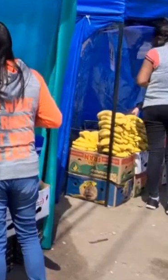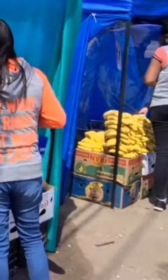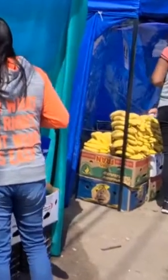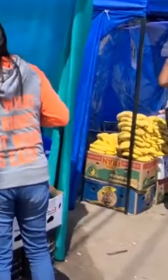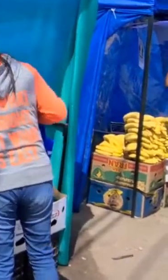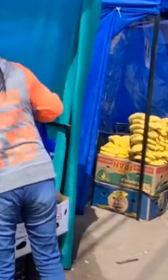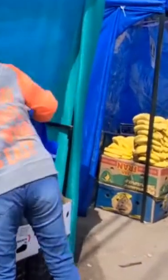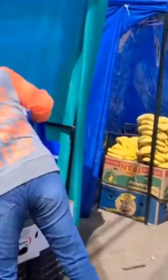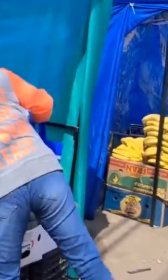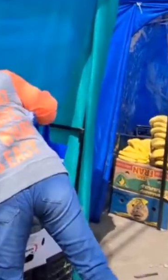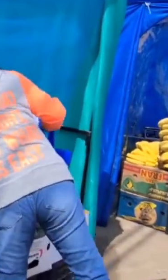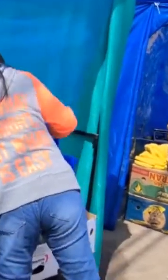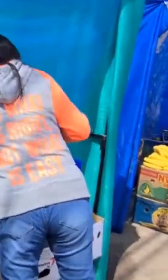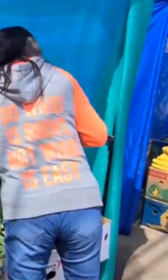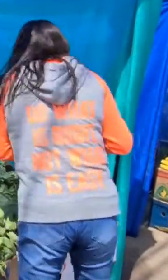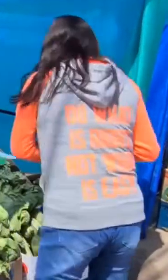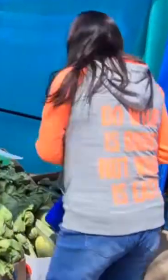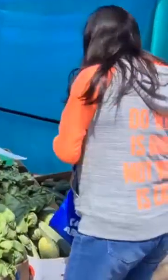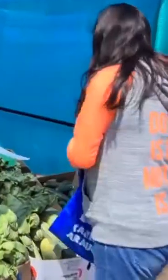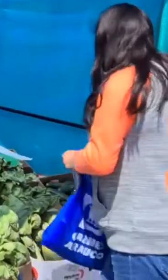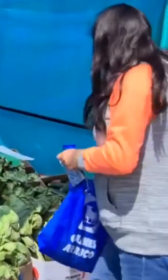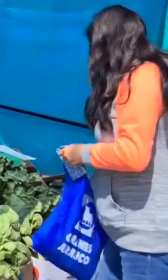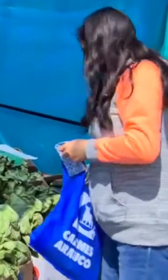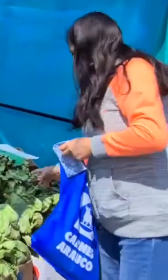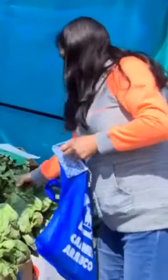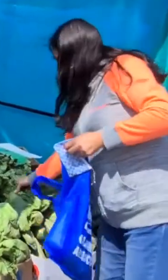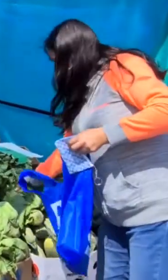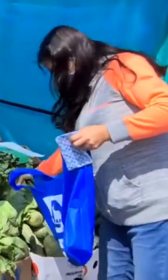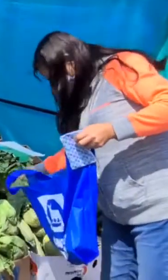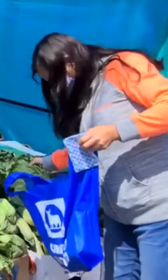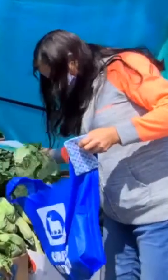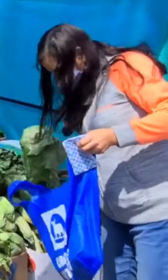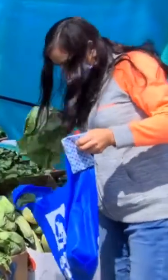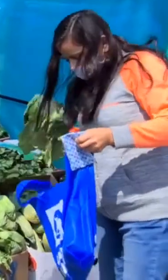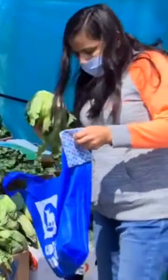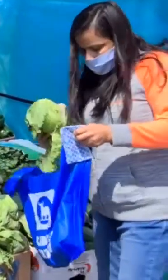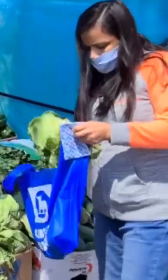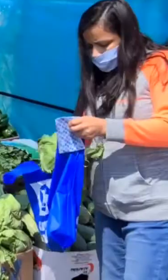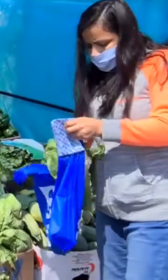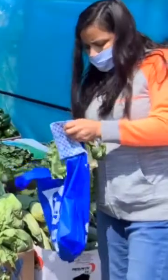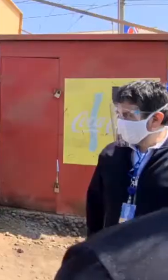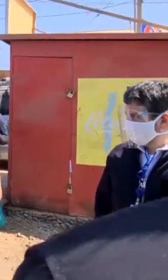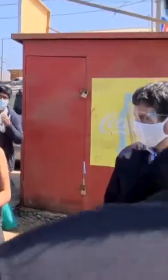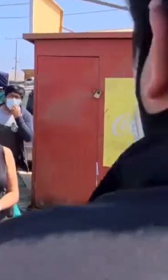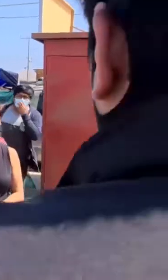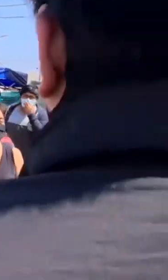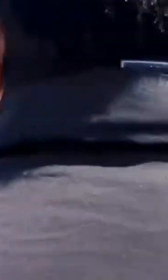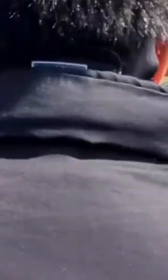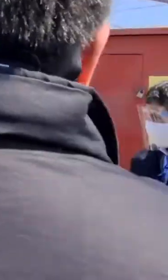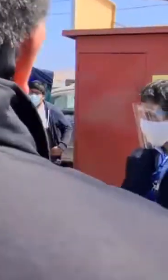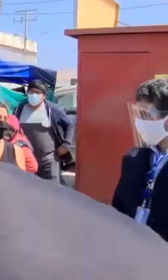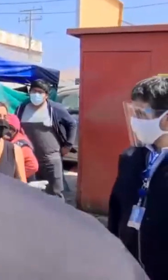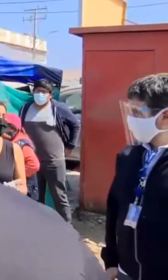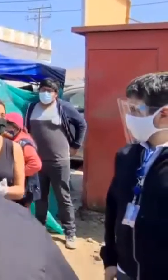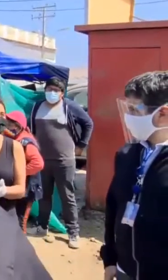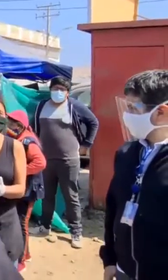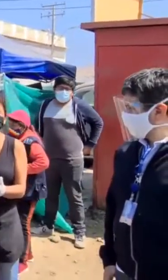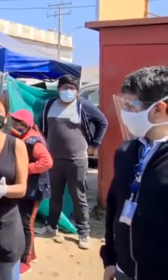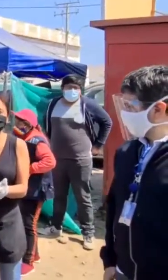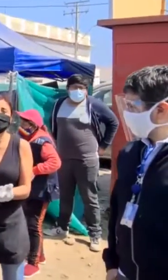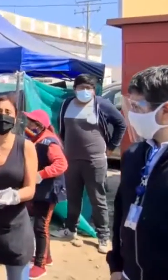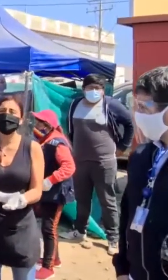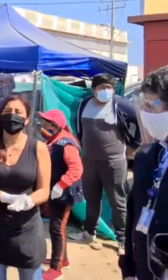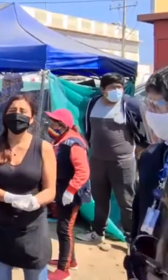realizado por el municipio, ahora respetando los protocolos para prevenir el COVID-19, venden frutas, verduras y productos de